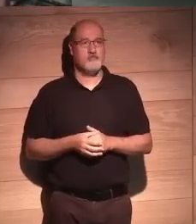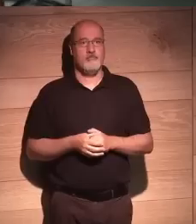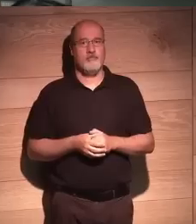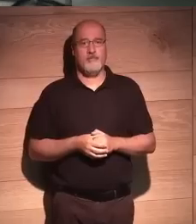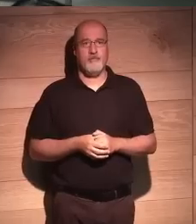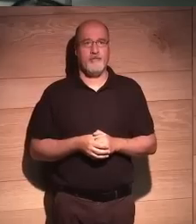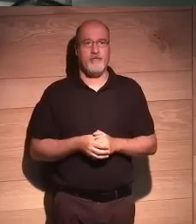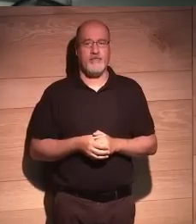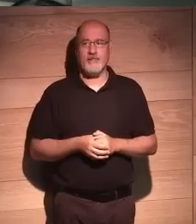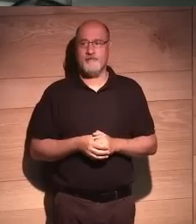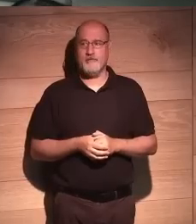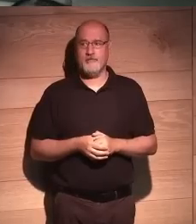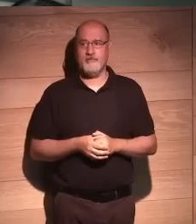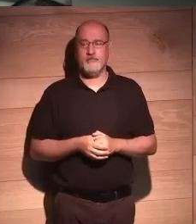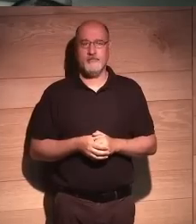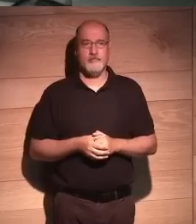aquí? Tenemos. Ahí.